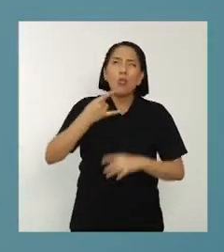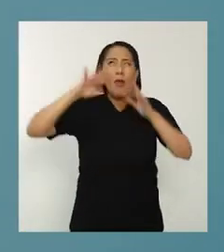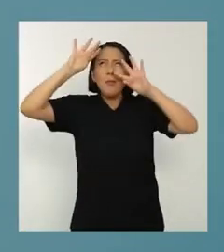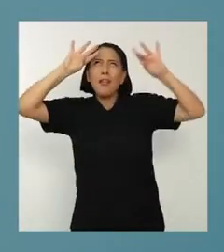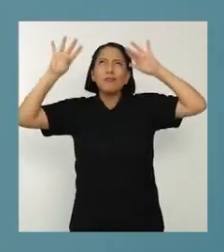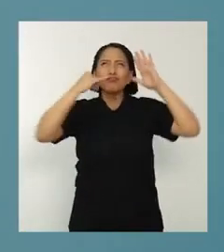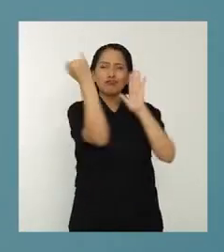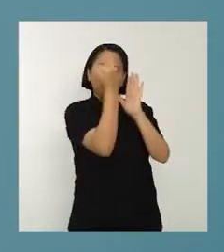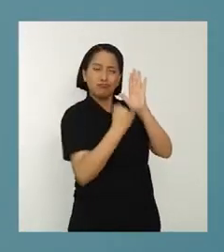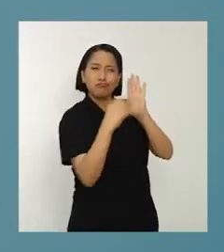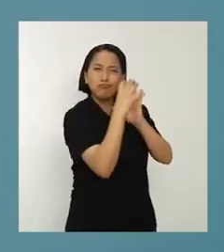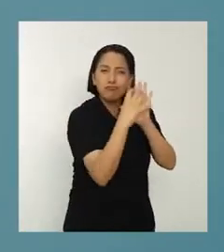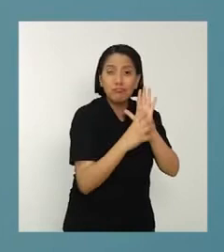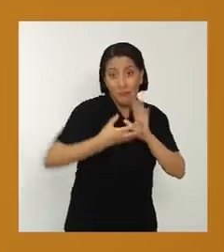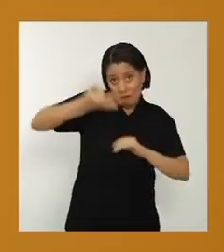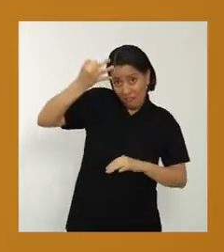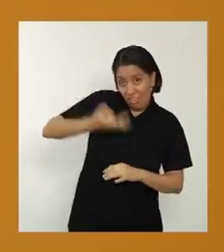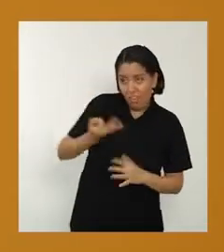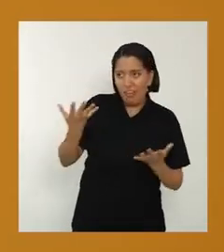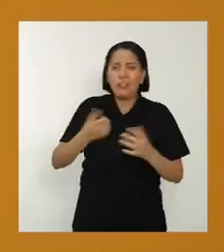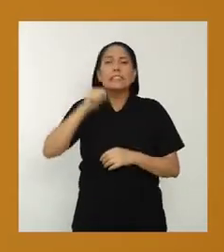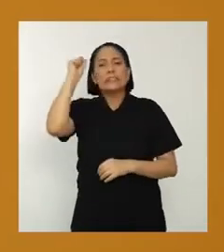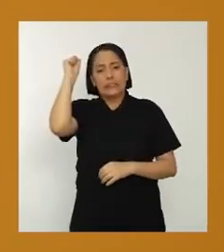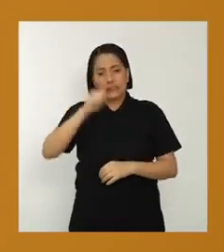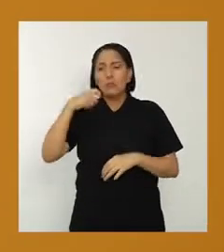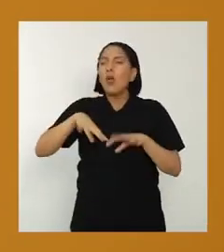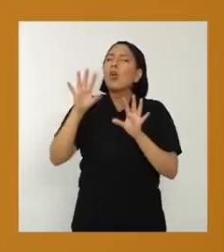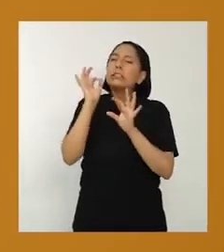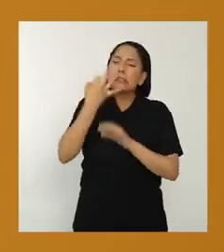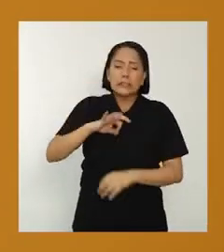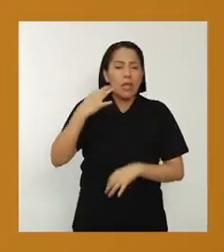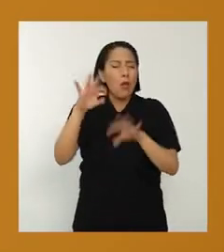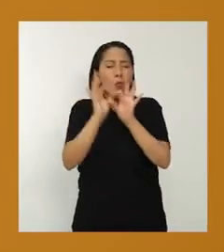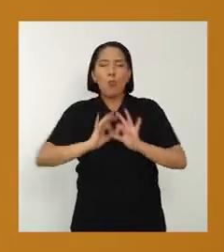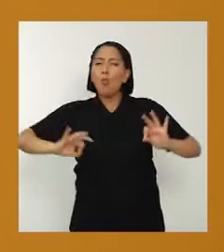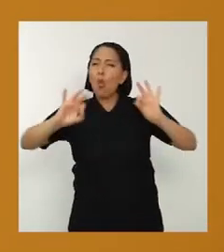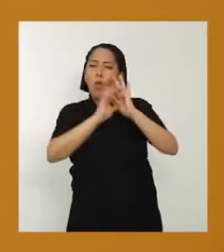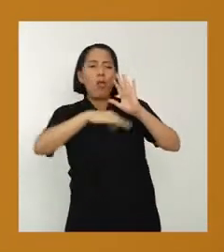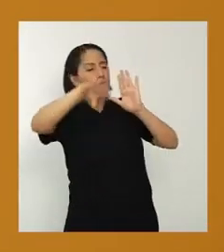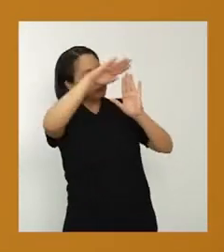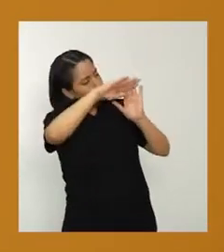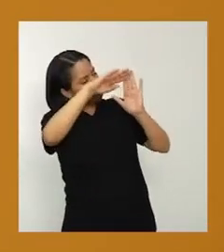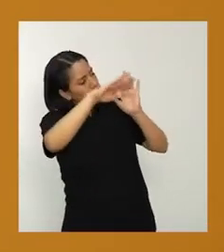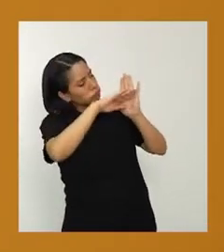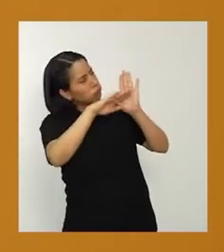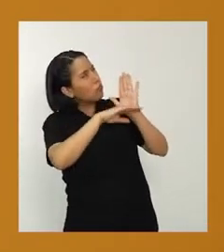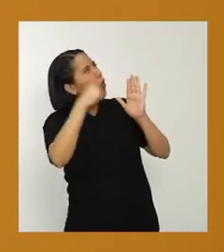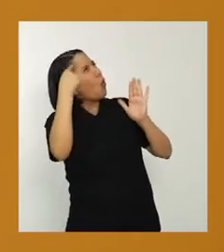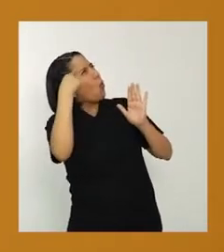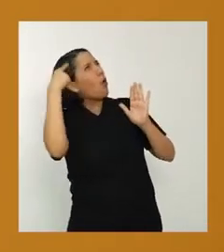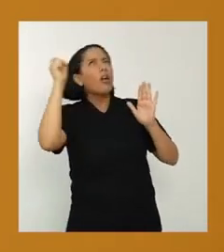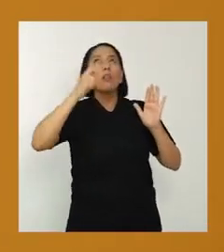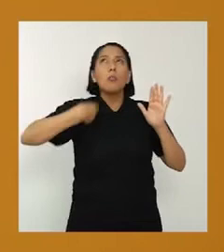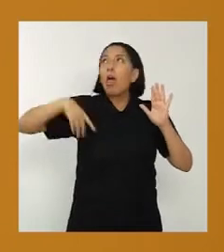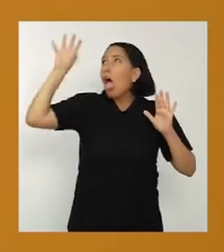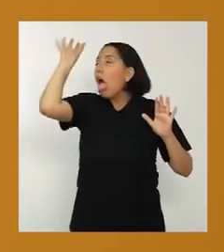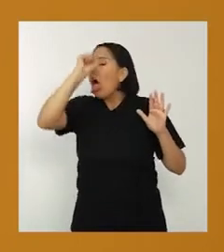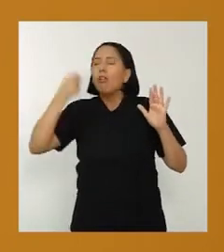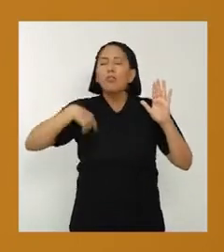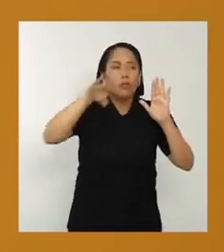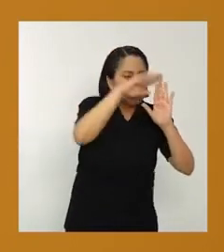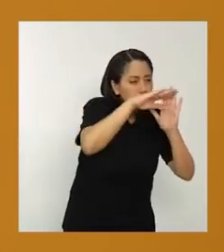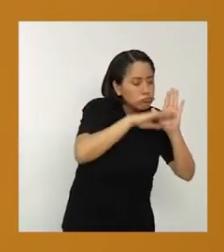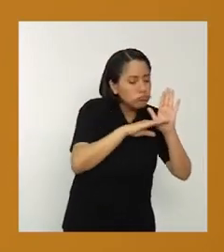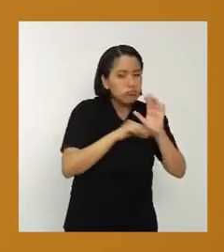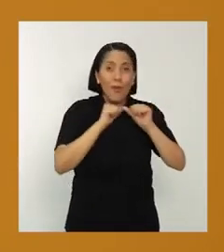para crear nuestro cómic, ¿cierto, Fabi? Claro, Ray, pero siempre es bueno hacer una lista de lo que necesitamos para que no se nos pase nada y no